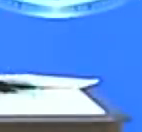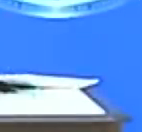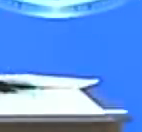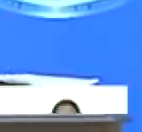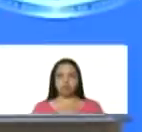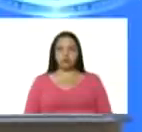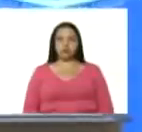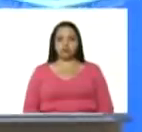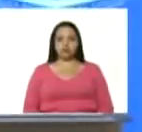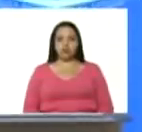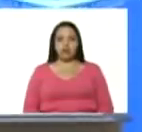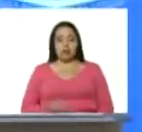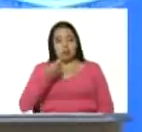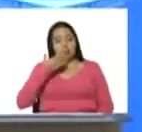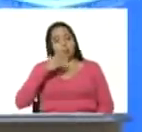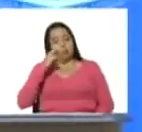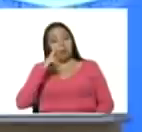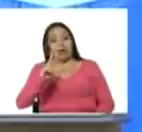Miren a mi primo Luis Florido,